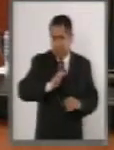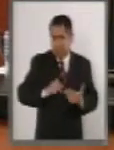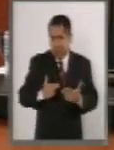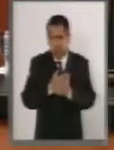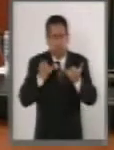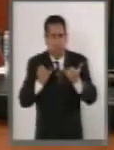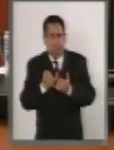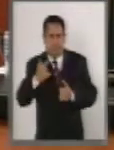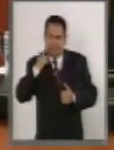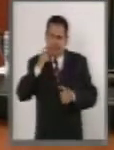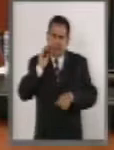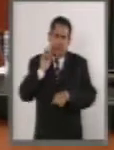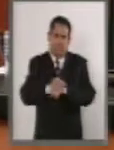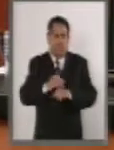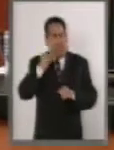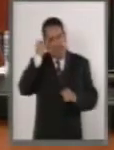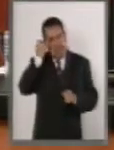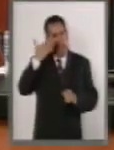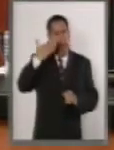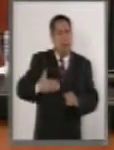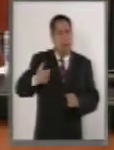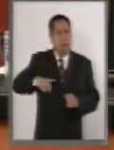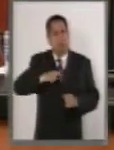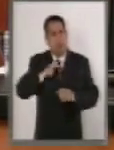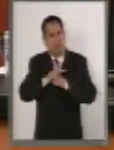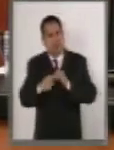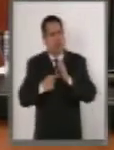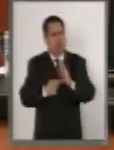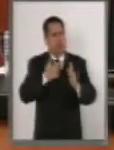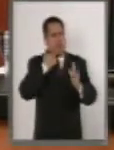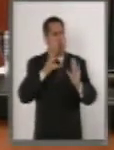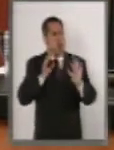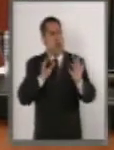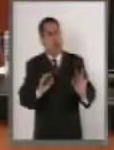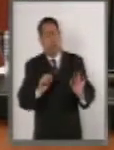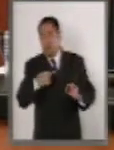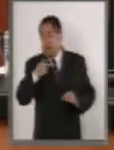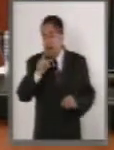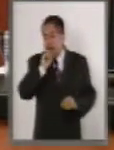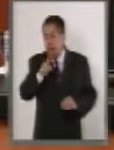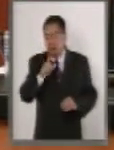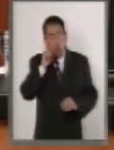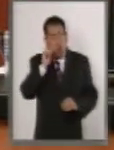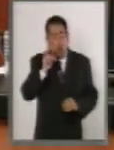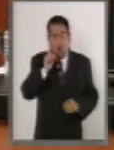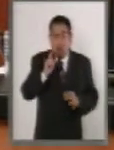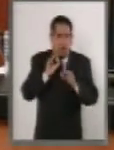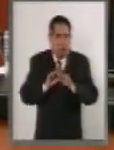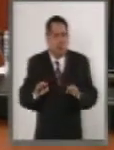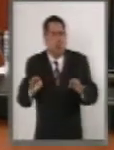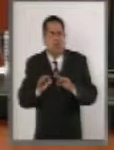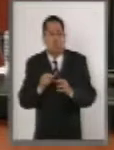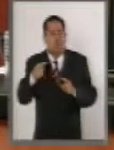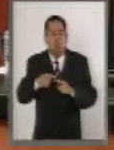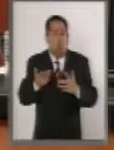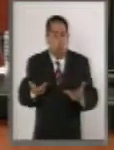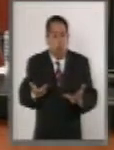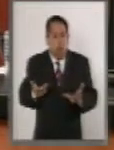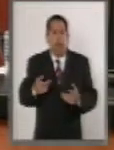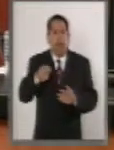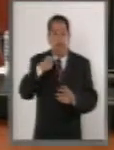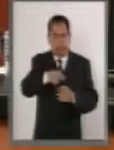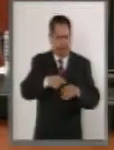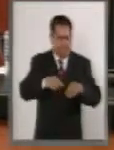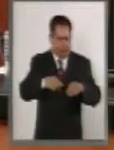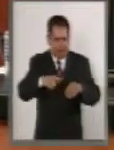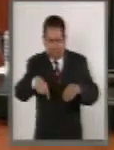deben luchar por mejorar la imagen de nuestro país, pero también y de manera muy importante, deben buscar que ese